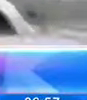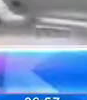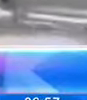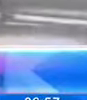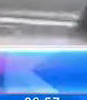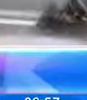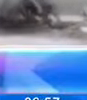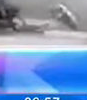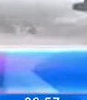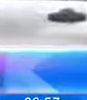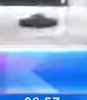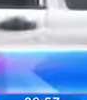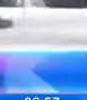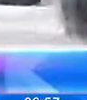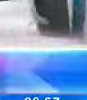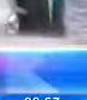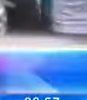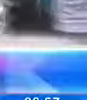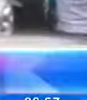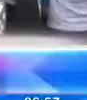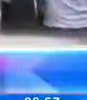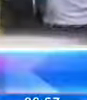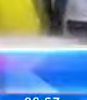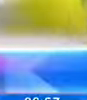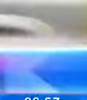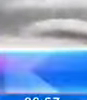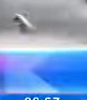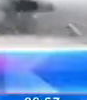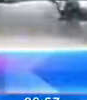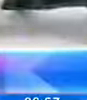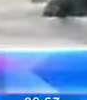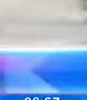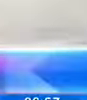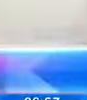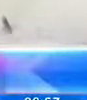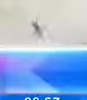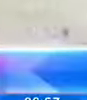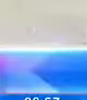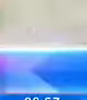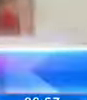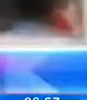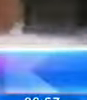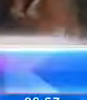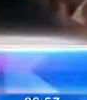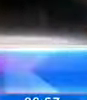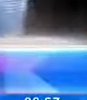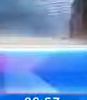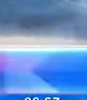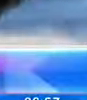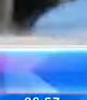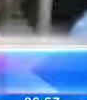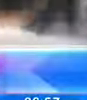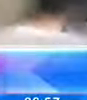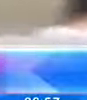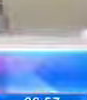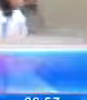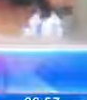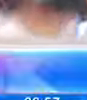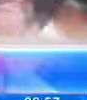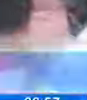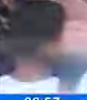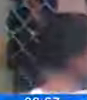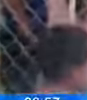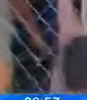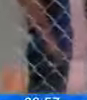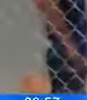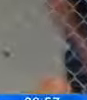moto. En estos lamentables eventos se reportaron en total 8 ciudadanos heridos que recibieron atención médica en distintas